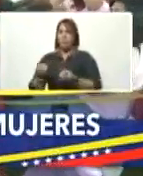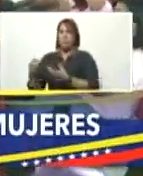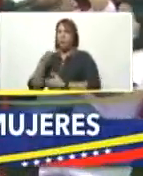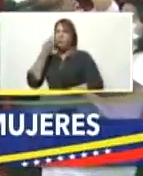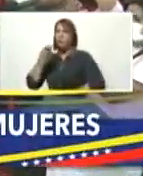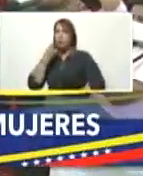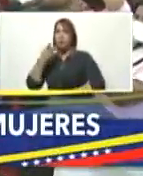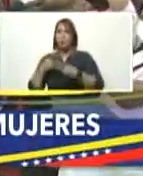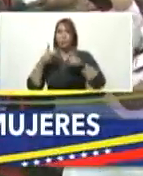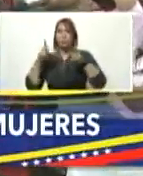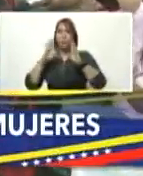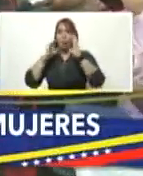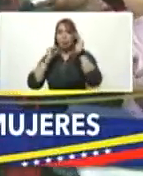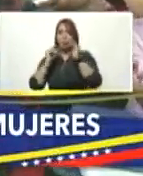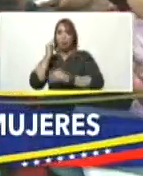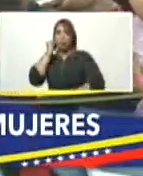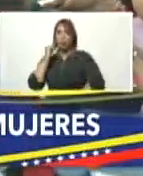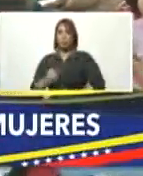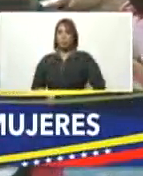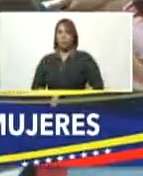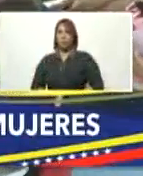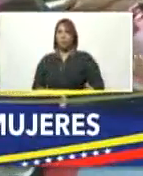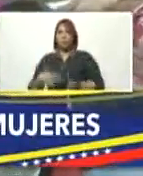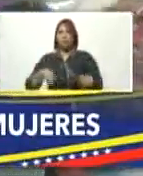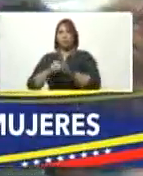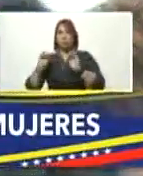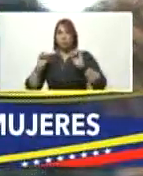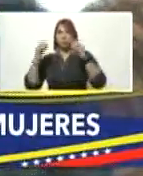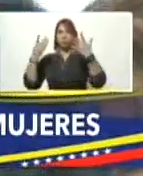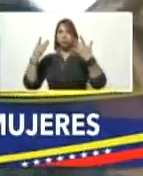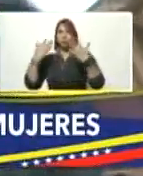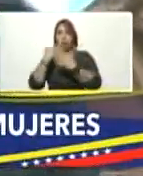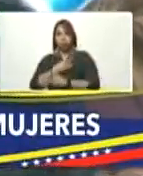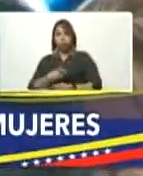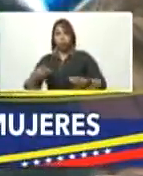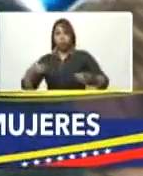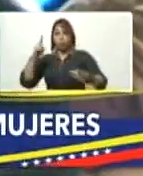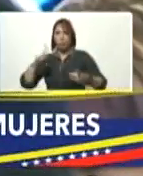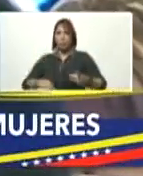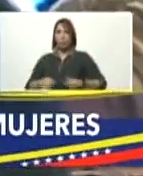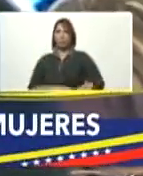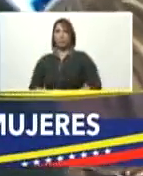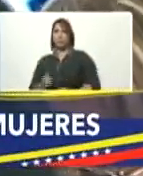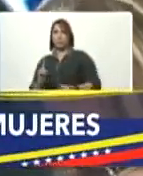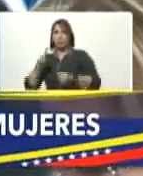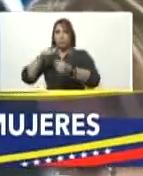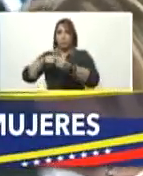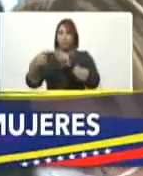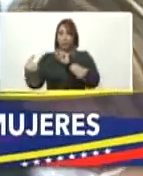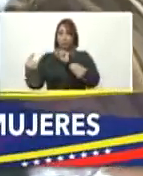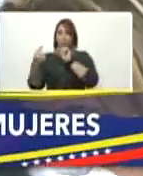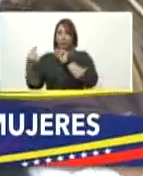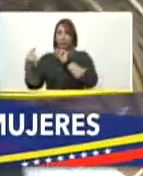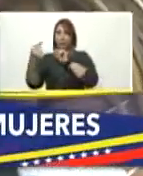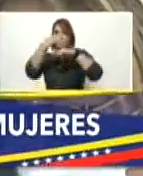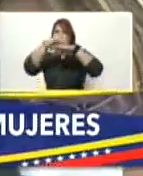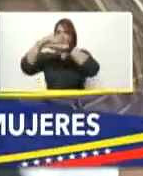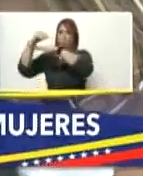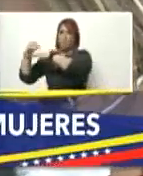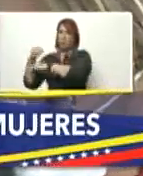política pública de atención a las mujeres nos reivindique y nos dignifique. Y eso también es parte del debate que convoca